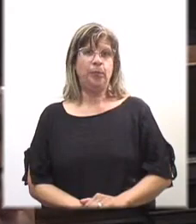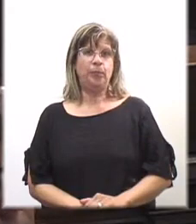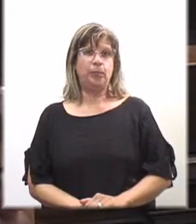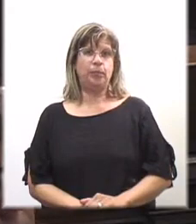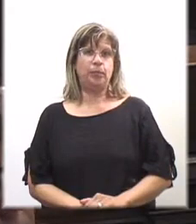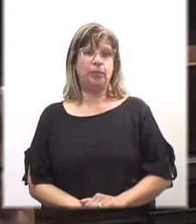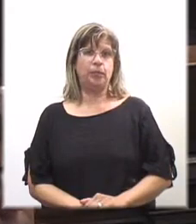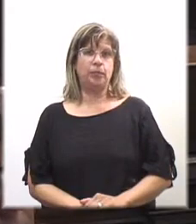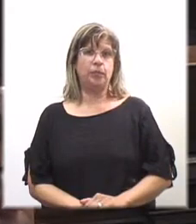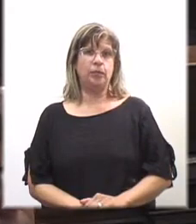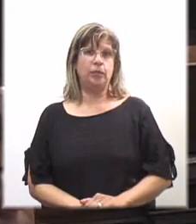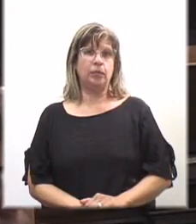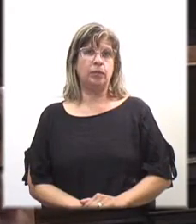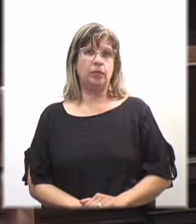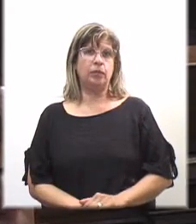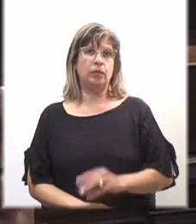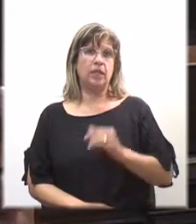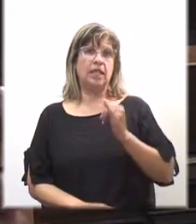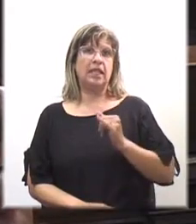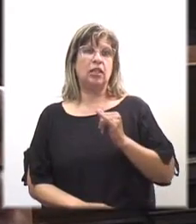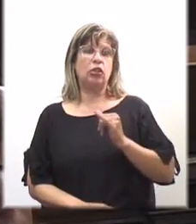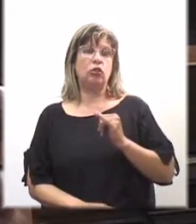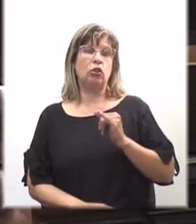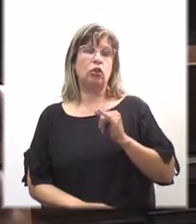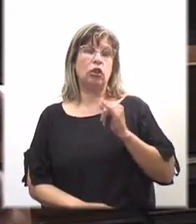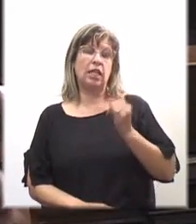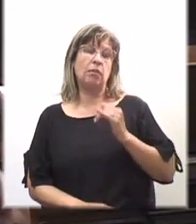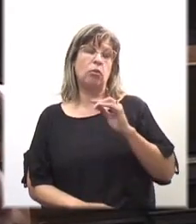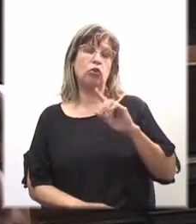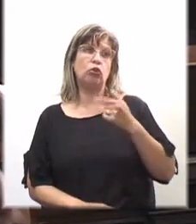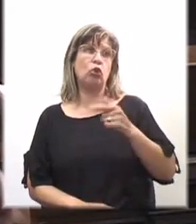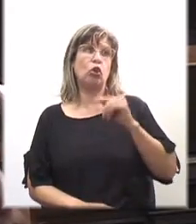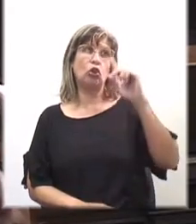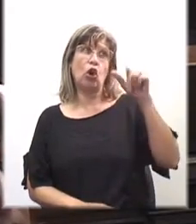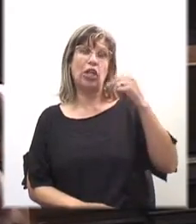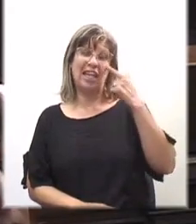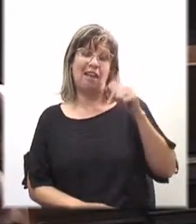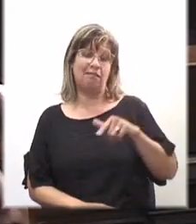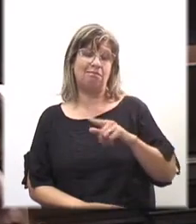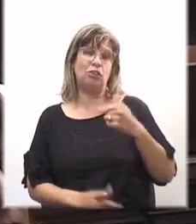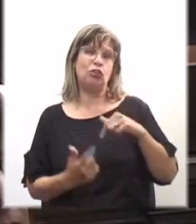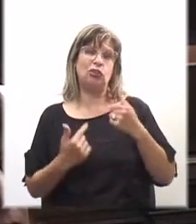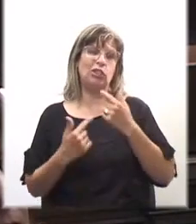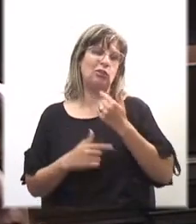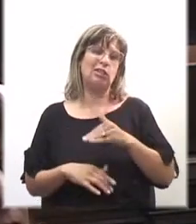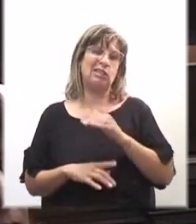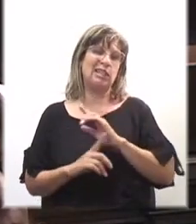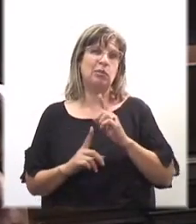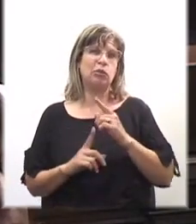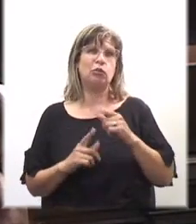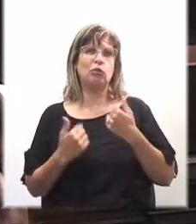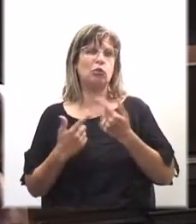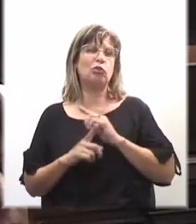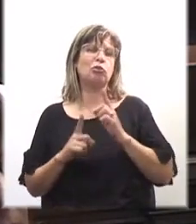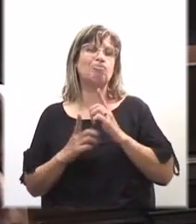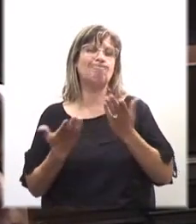Tenemos otro origen, digamos, entonces tampoco entendemos demasiado. Claro, no somos una nación,